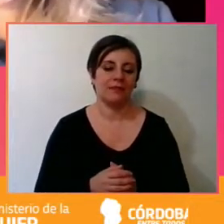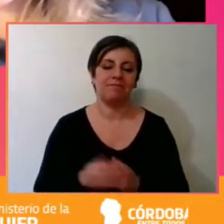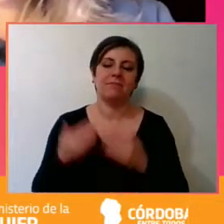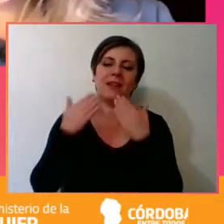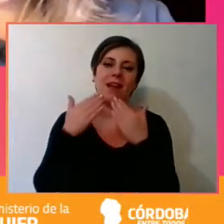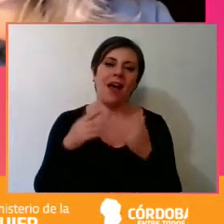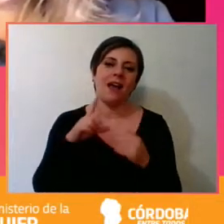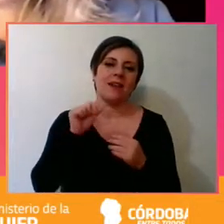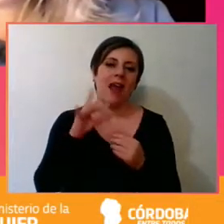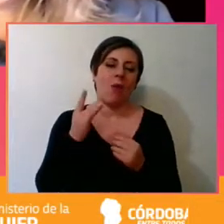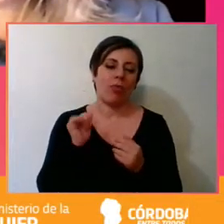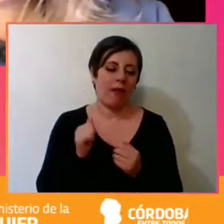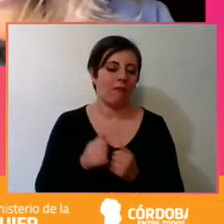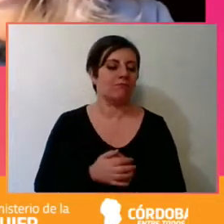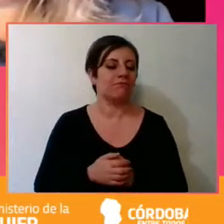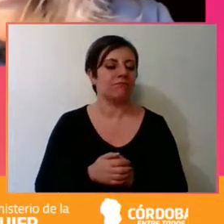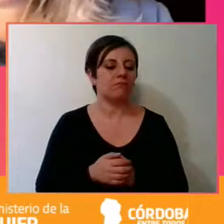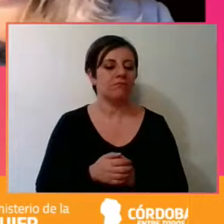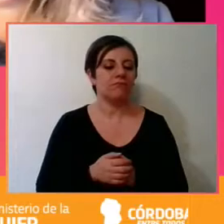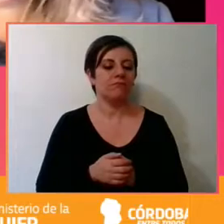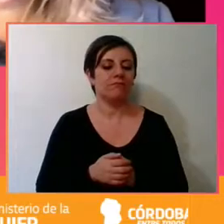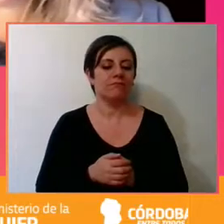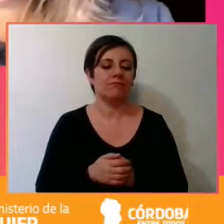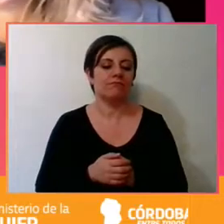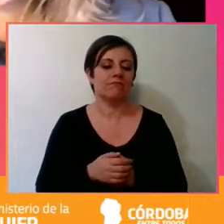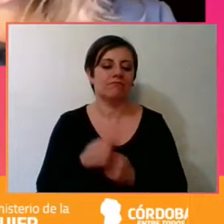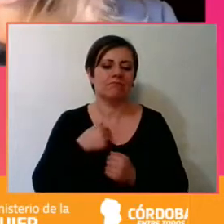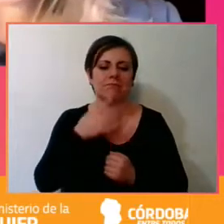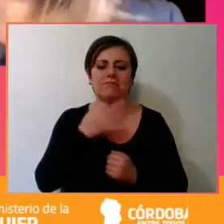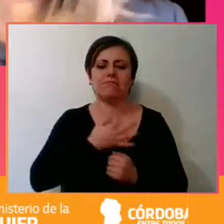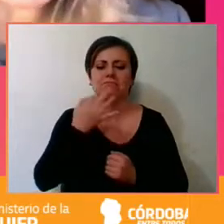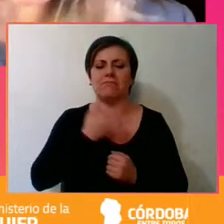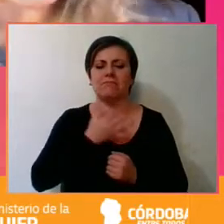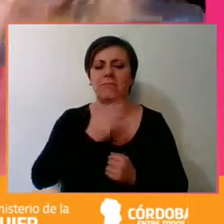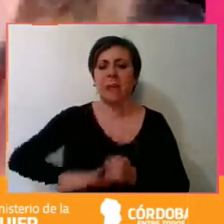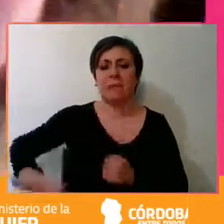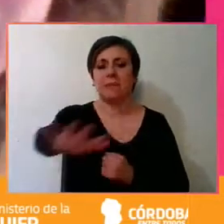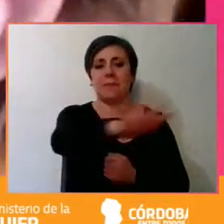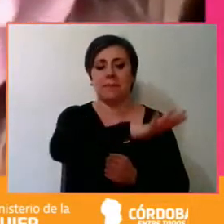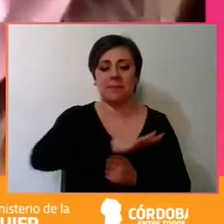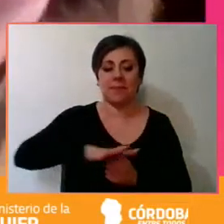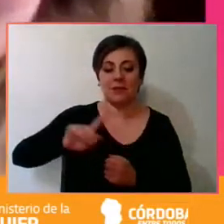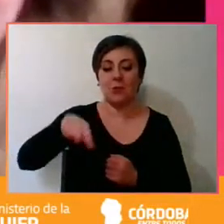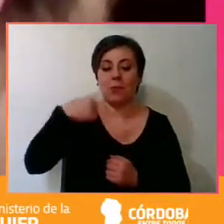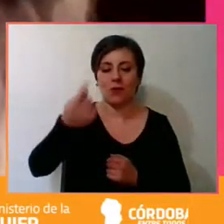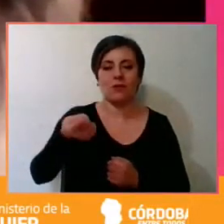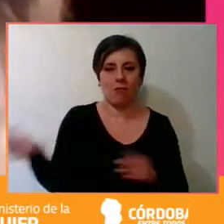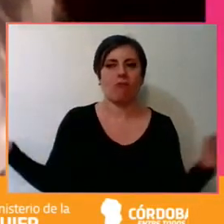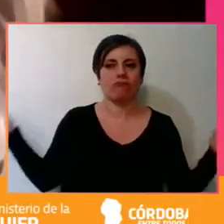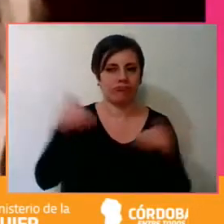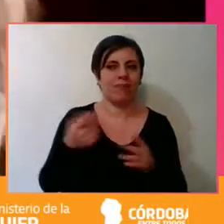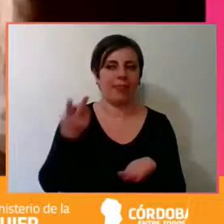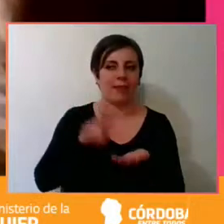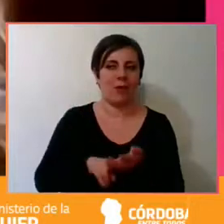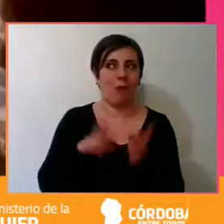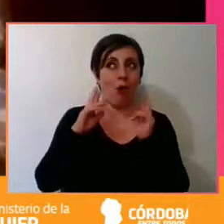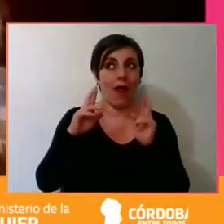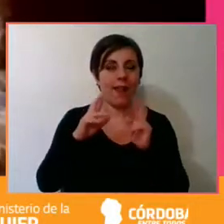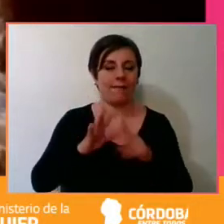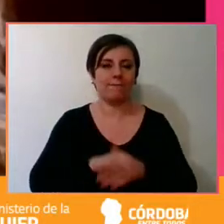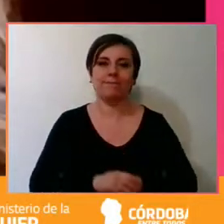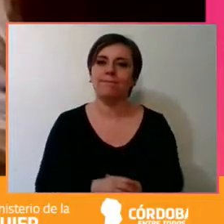Gracias, Claudia. Realmente un espacio que el año entrante vamos a estar. Esperamos.